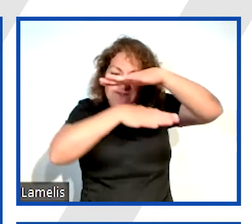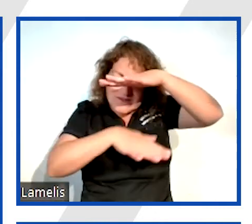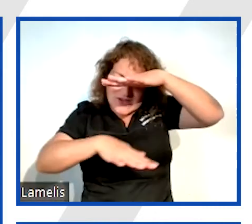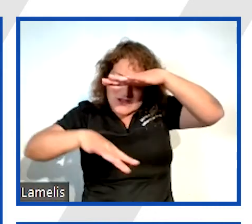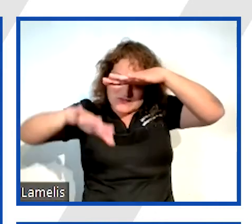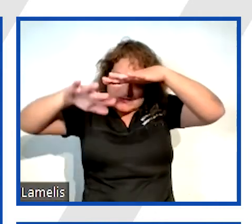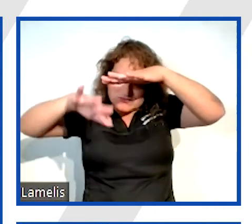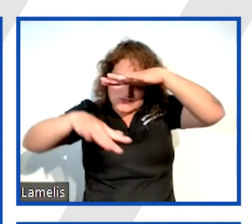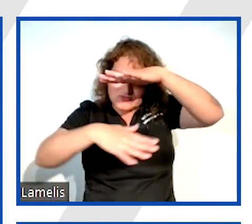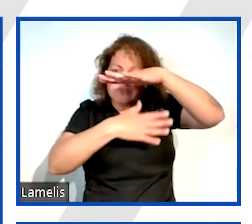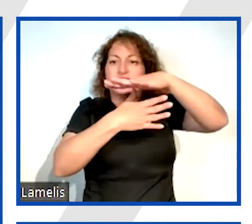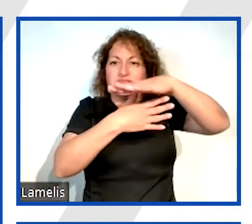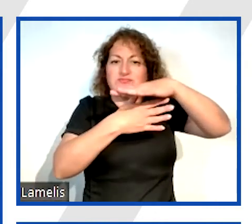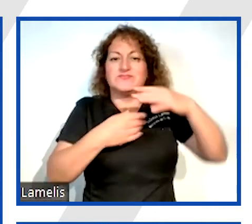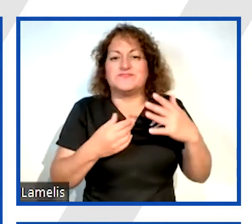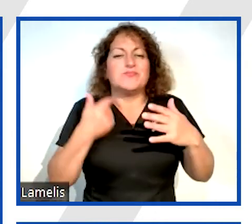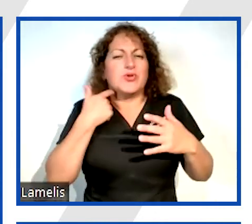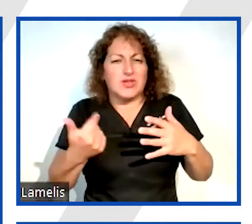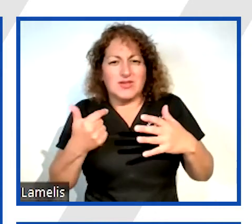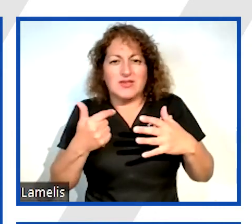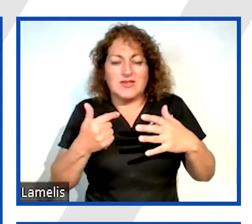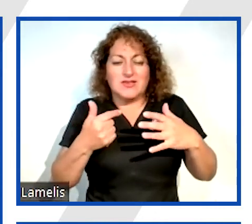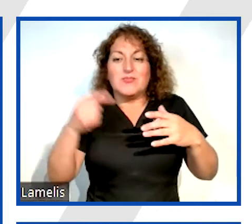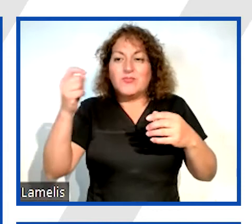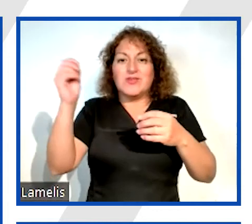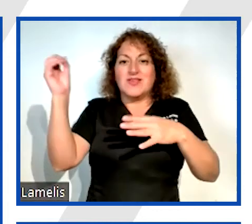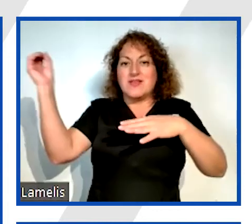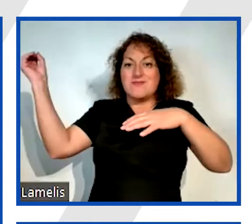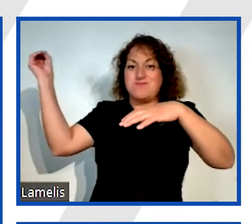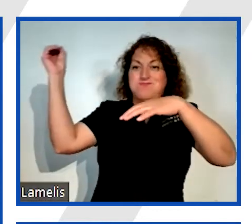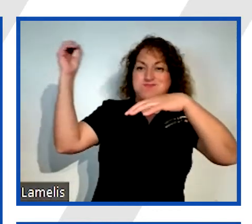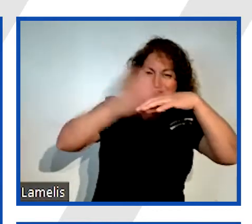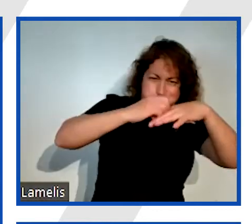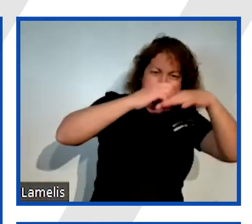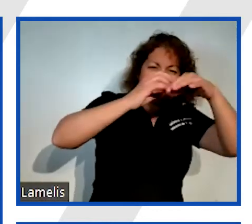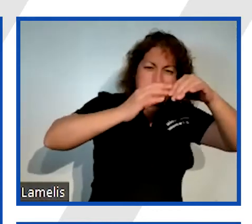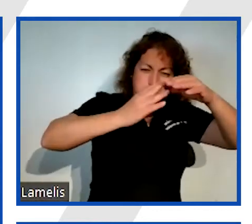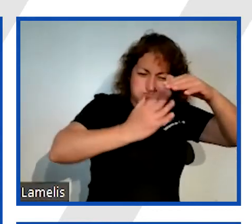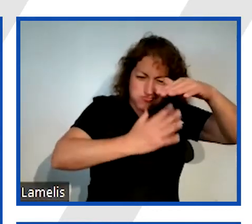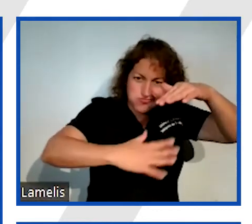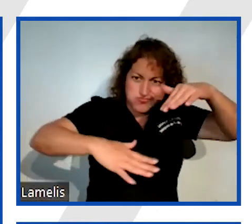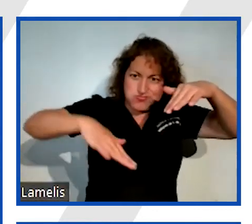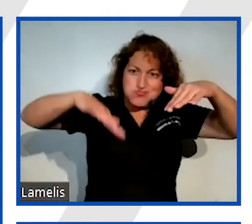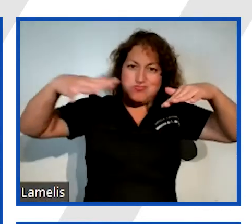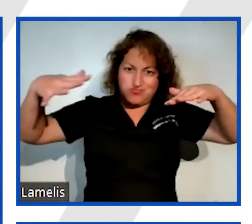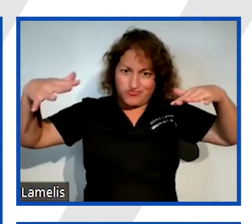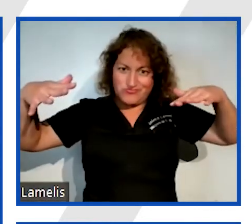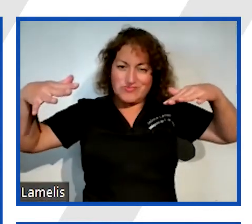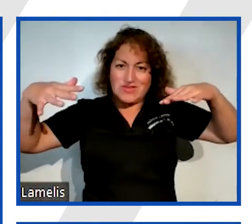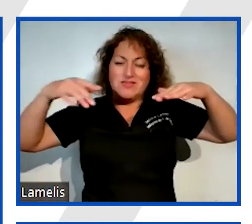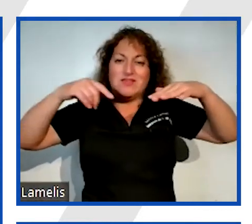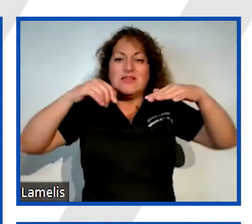porque claro este pedazo de placas la placa oceánica nació debido a este tremendo choque ese tremendo choque hizo un montón de cosas más